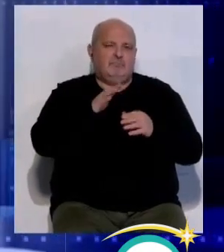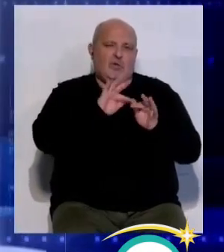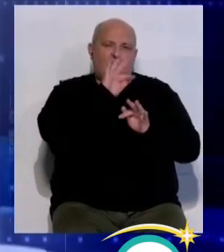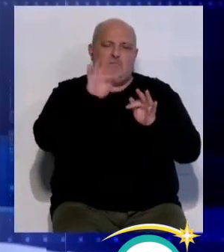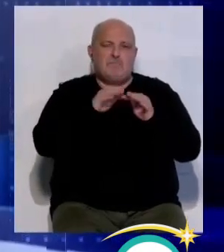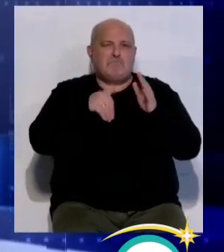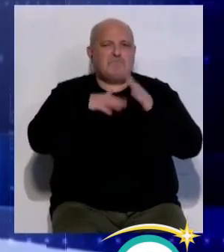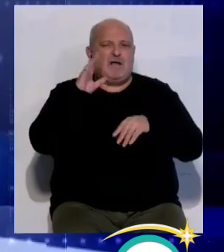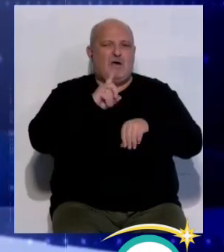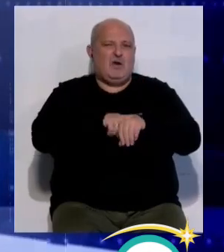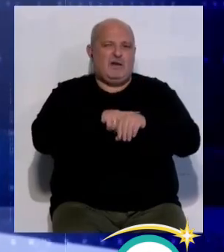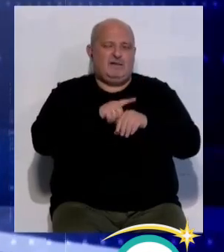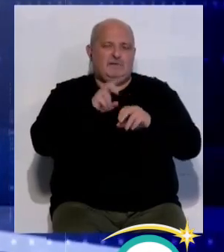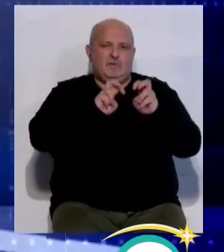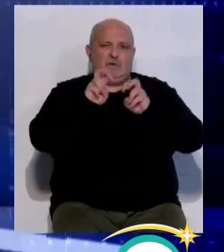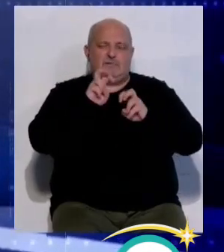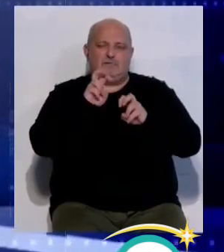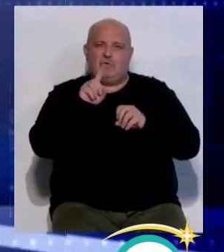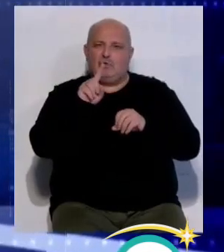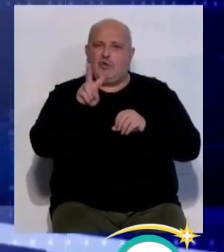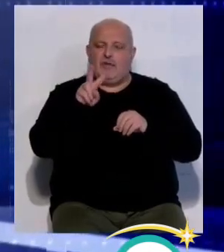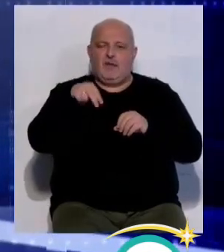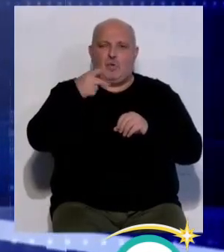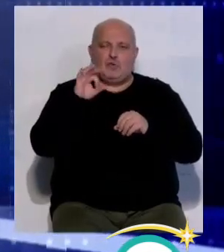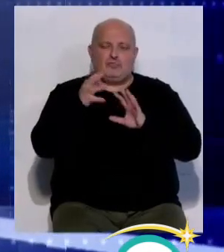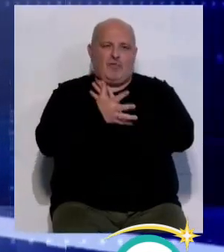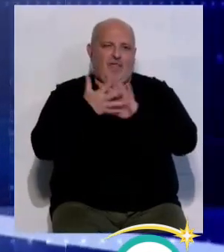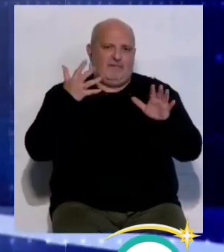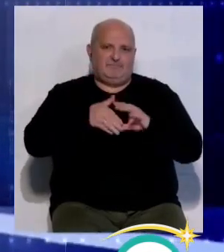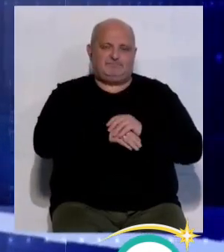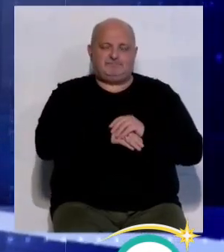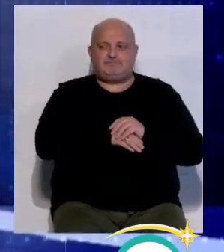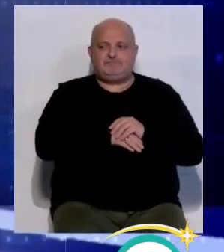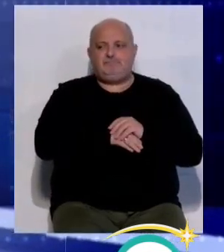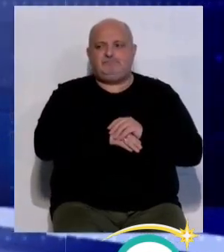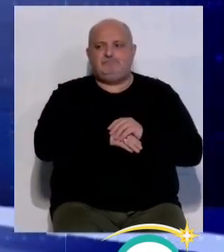más intenso en horas centrales, llegando a los 12 nudos de velocidad.